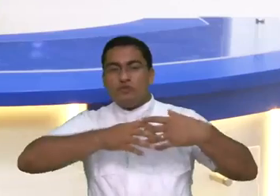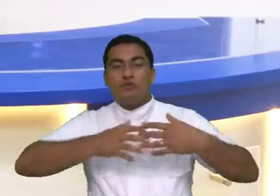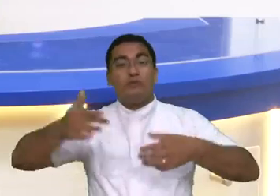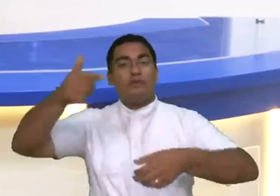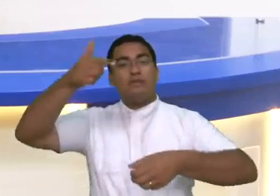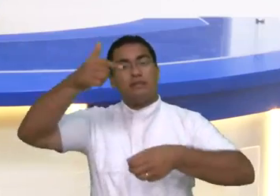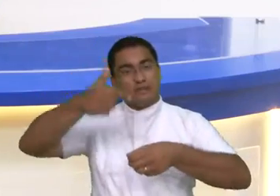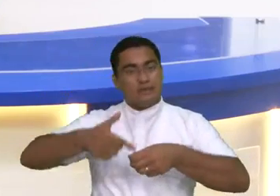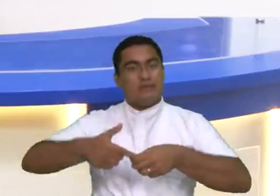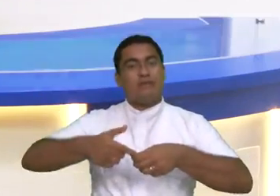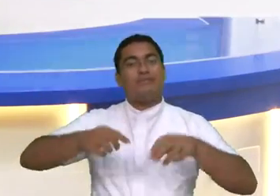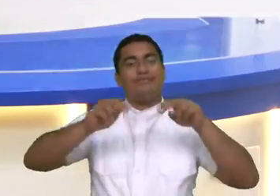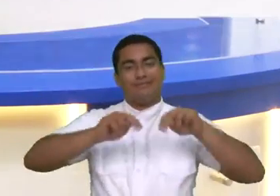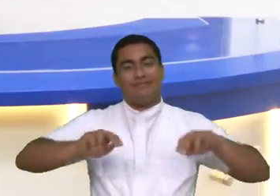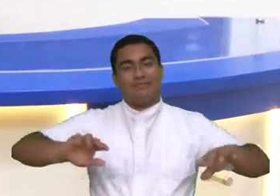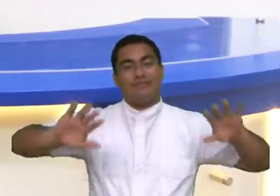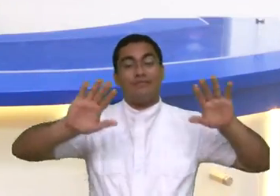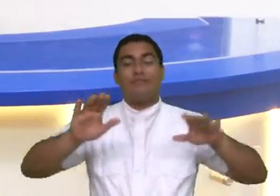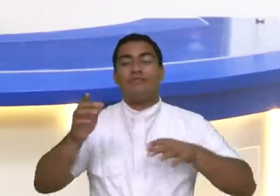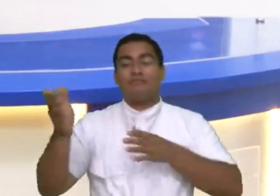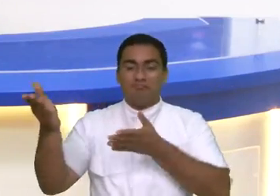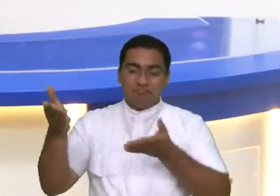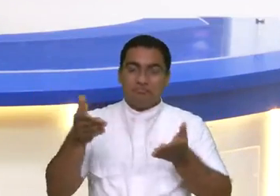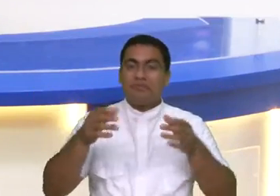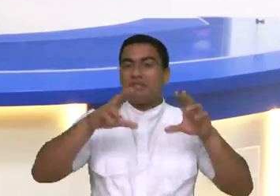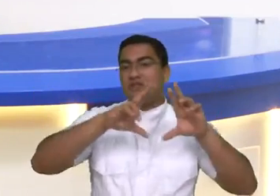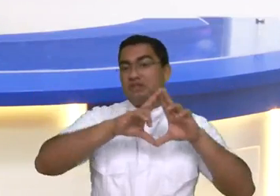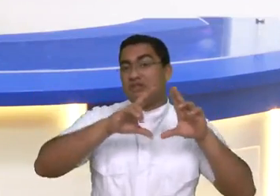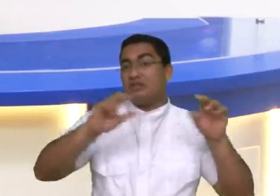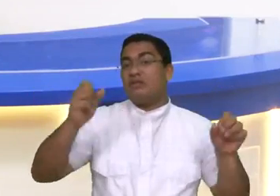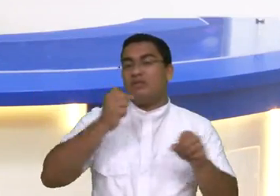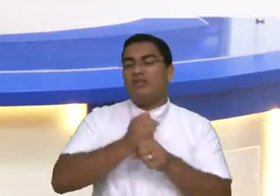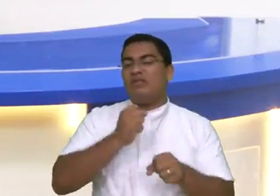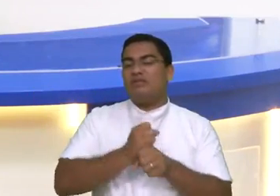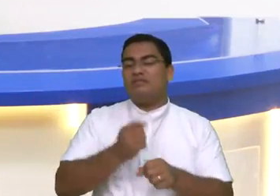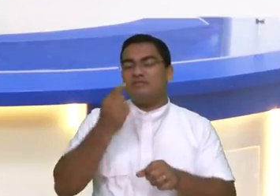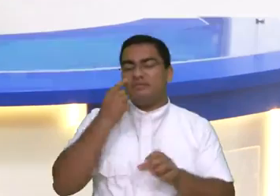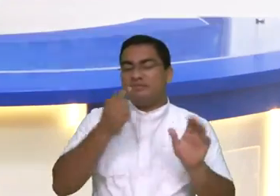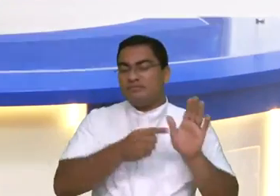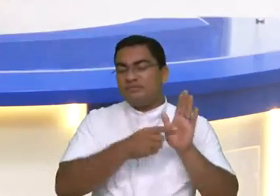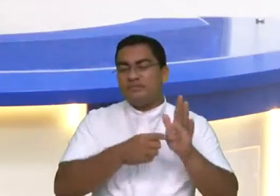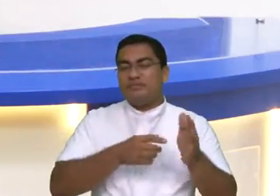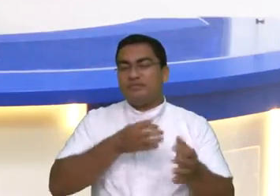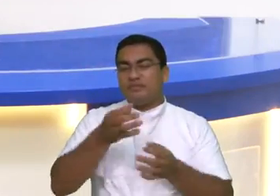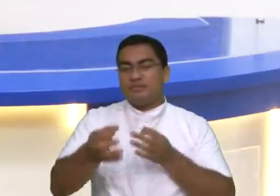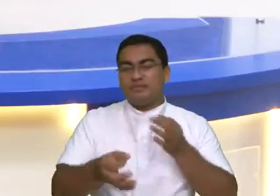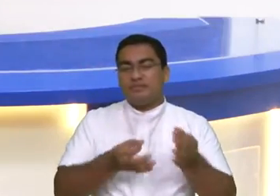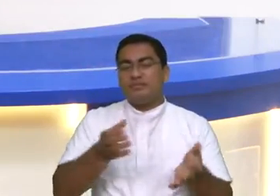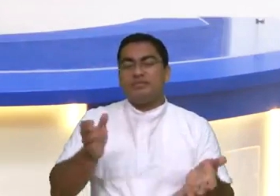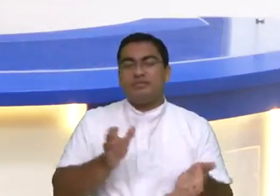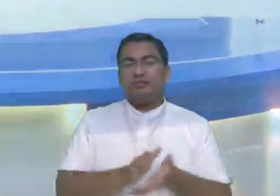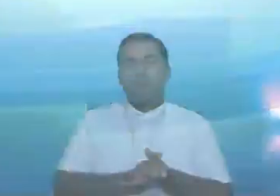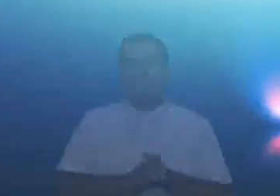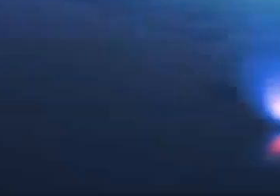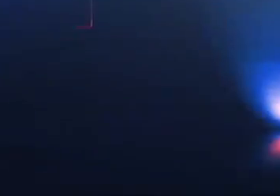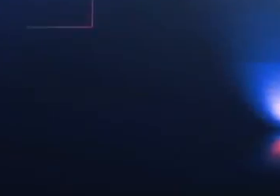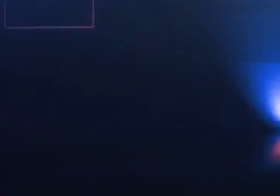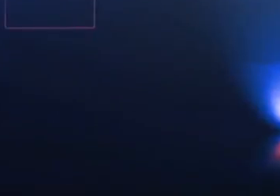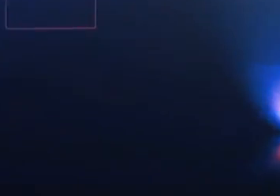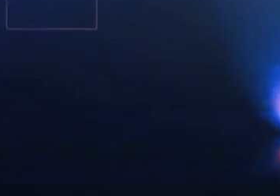nuestro país para trabajar en la primera etapa de este proyecto de nación. Miguel Carranza Mena con los detalles.